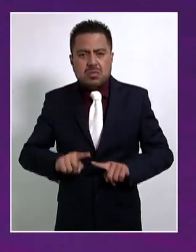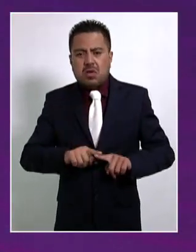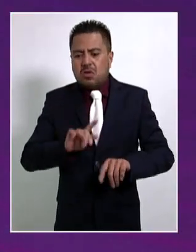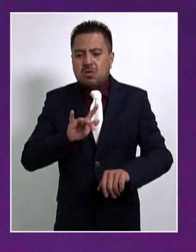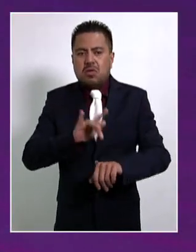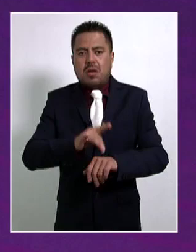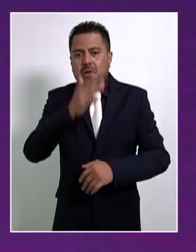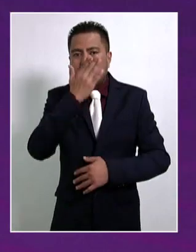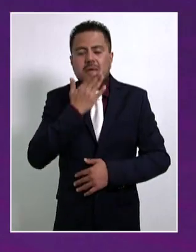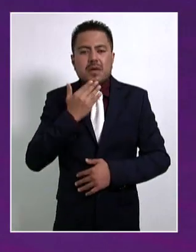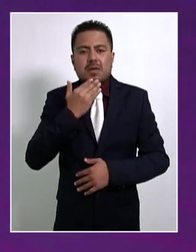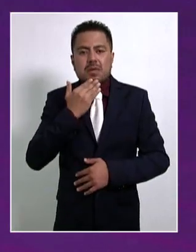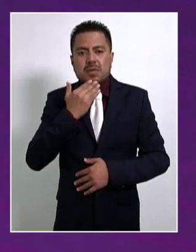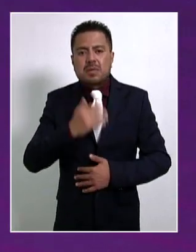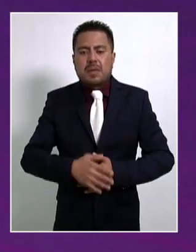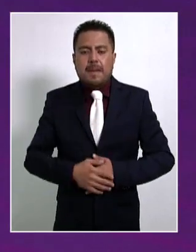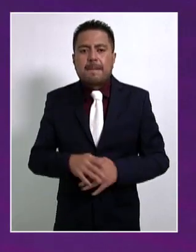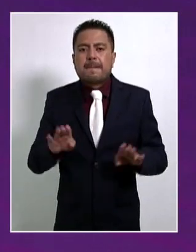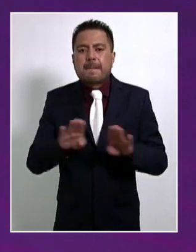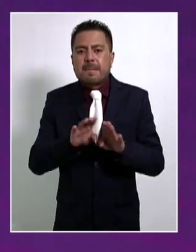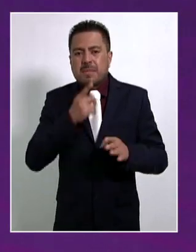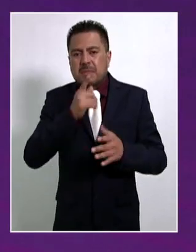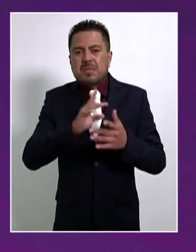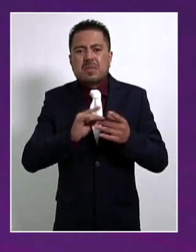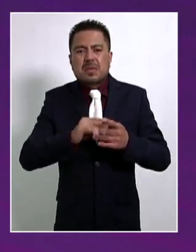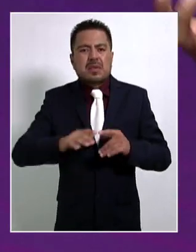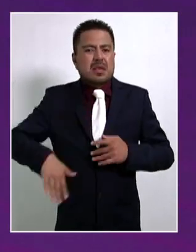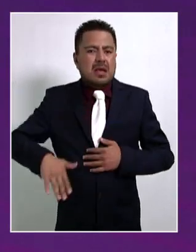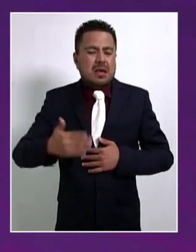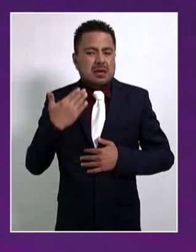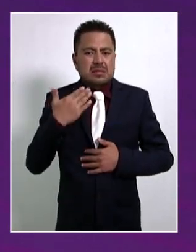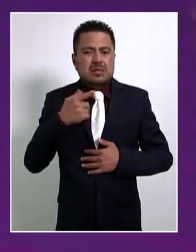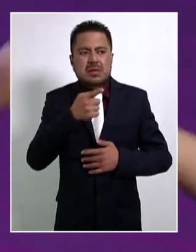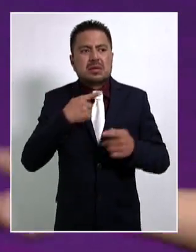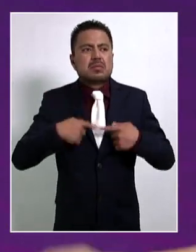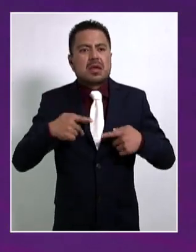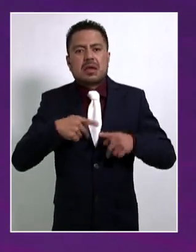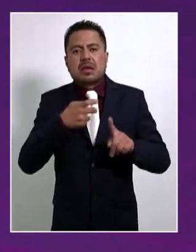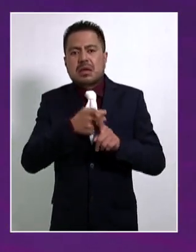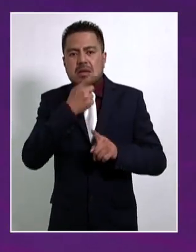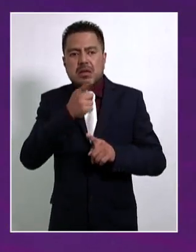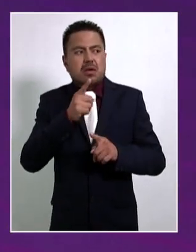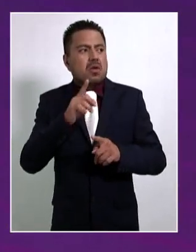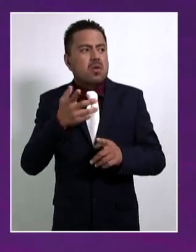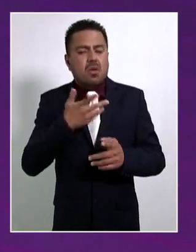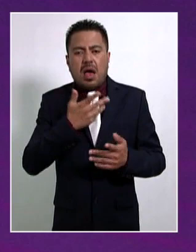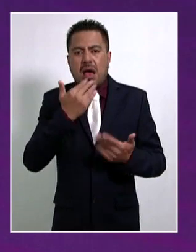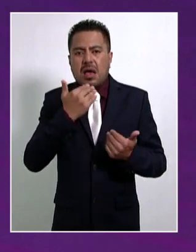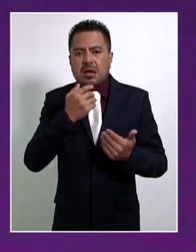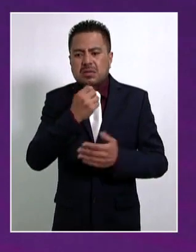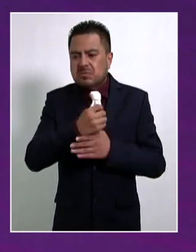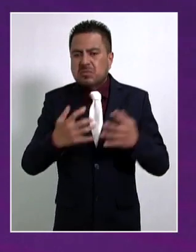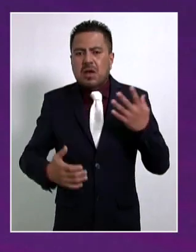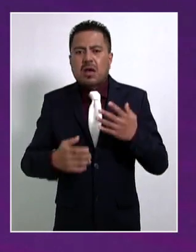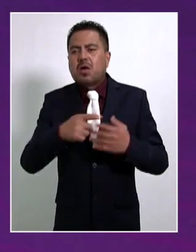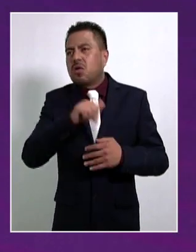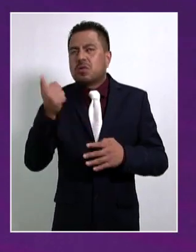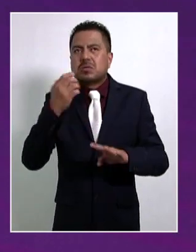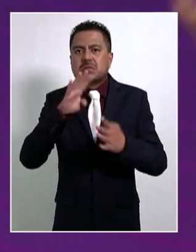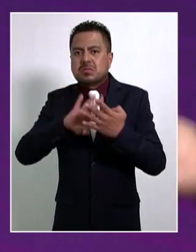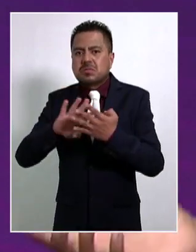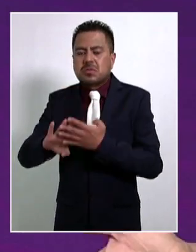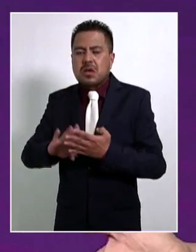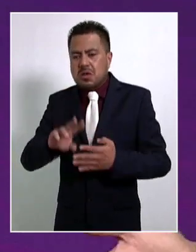tocan, ¿no? Como mencionabas hace un rato, ¿no? Esta persona decía, bueno, es que aquí no tenemos de esos. En muchos centros penitenciarios